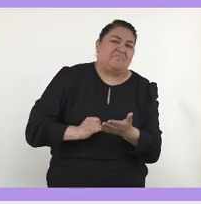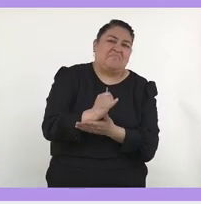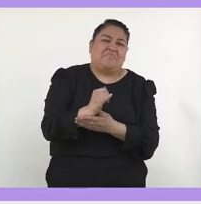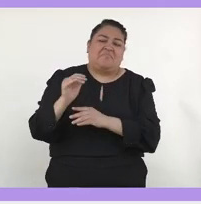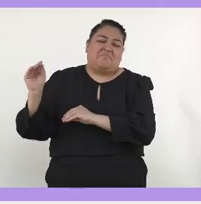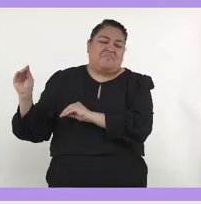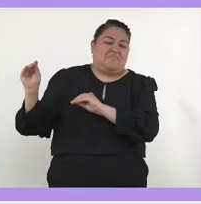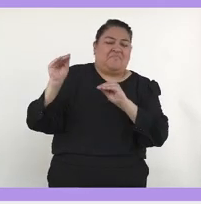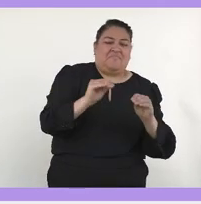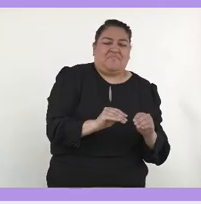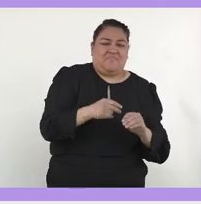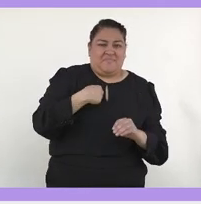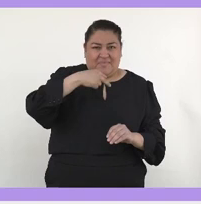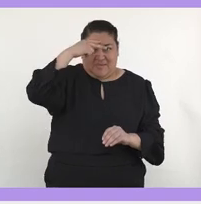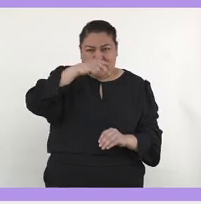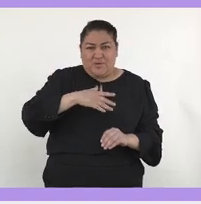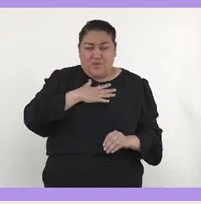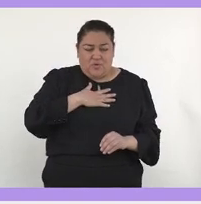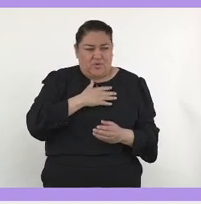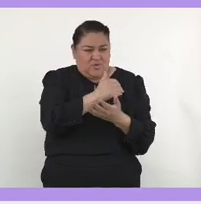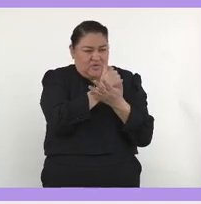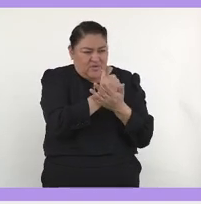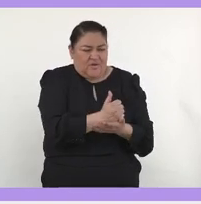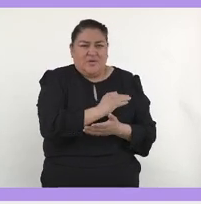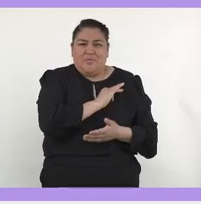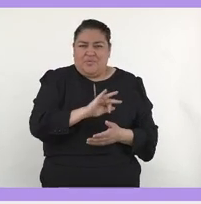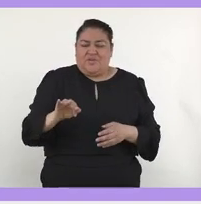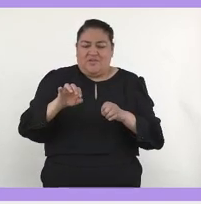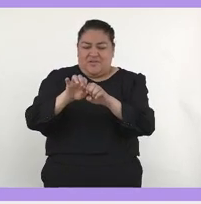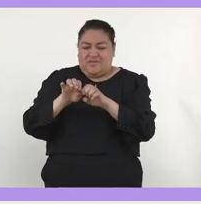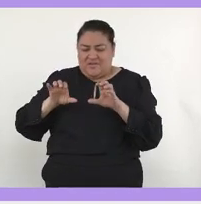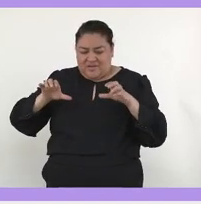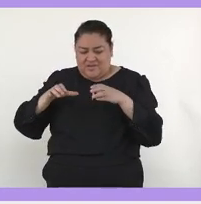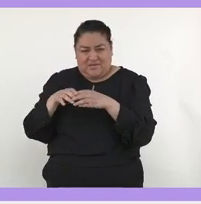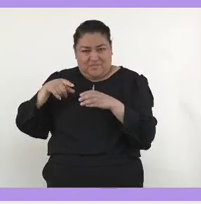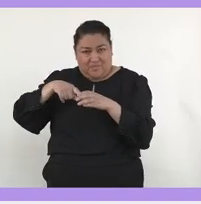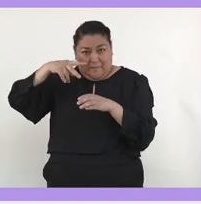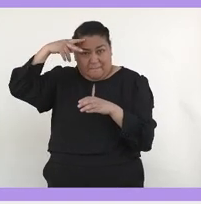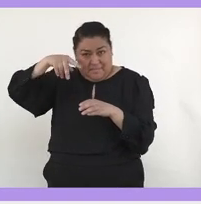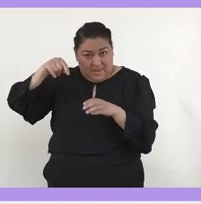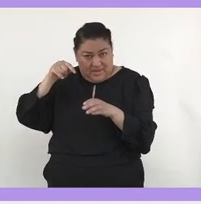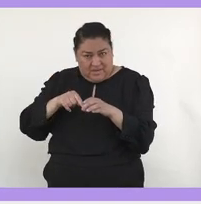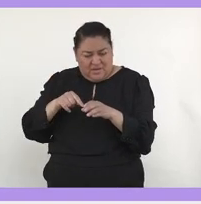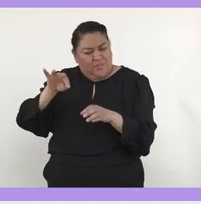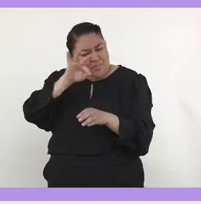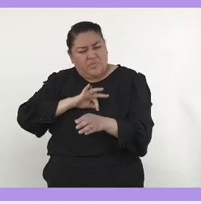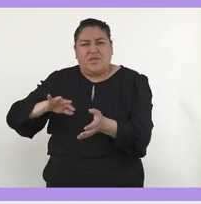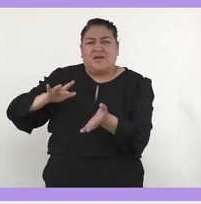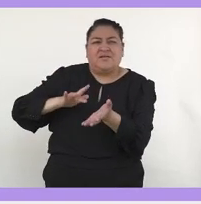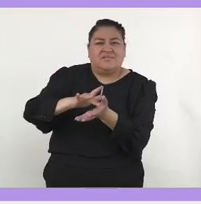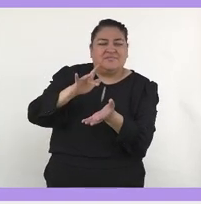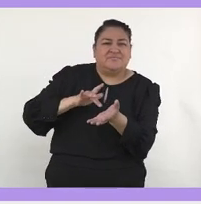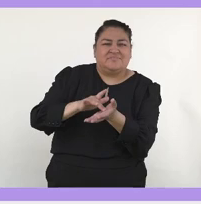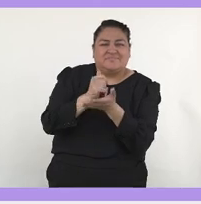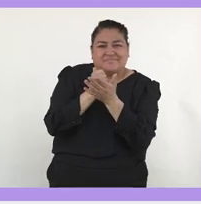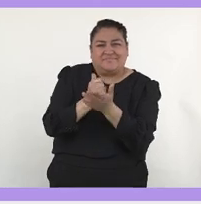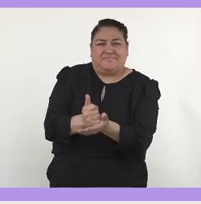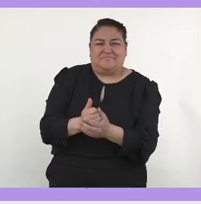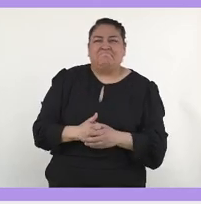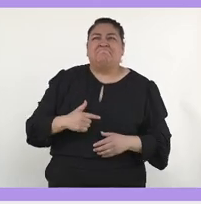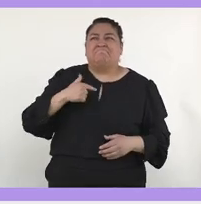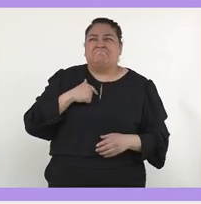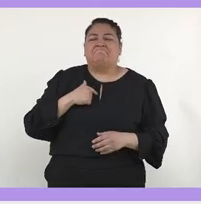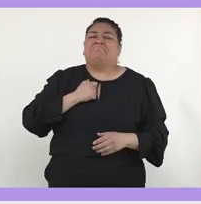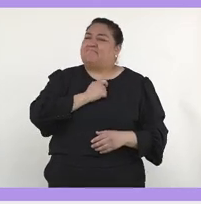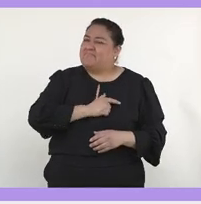creo que podía aportar mucho no solamente a estas elecciones sino Espero que a este país creo que acerté